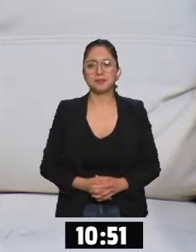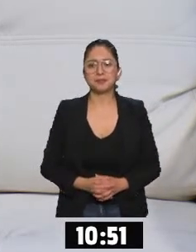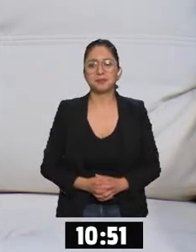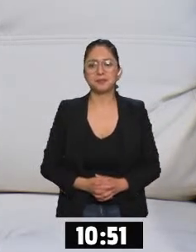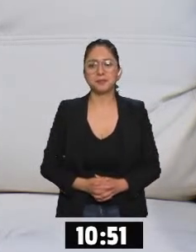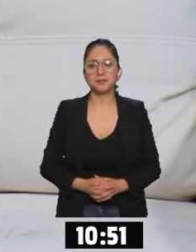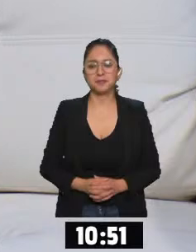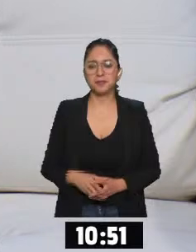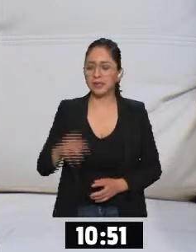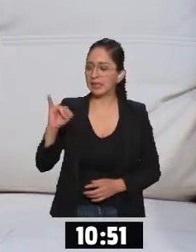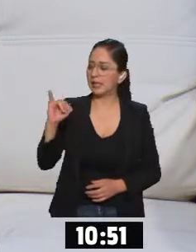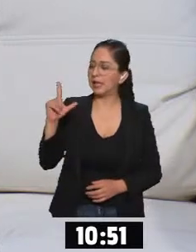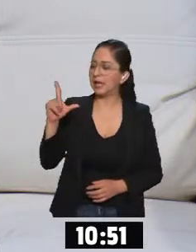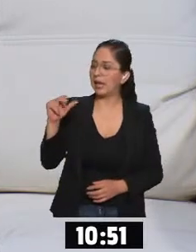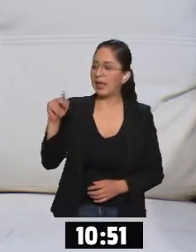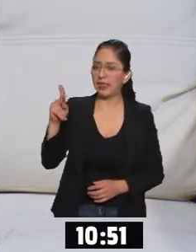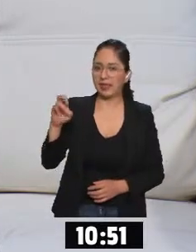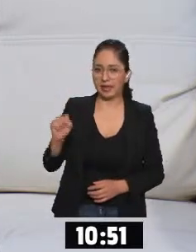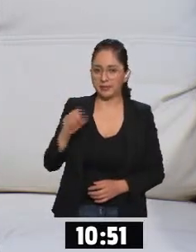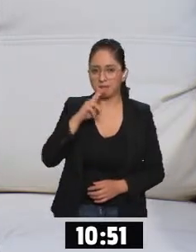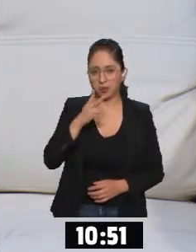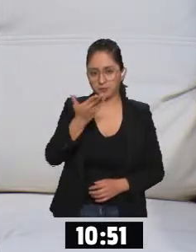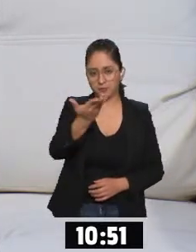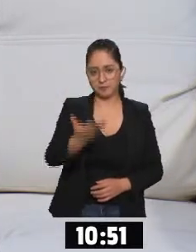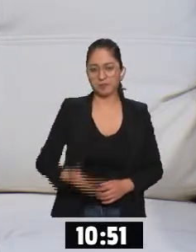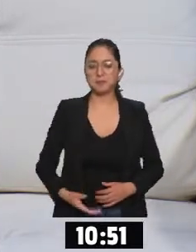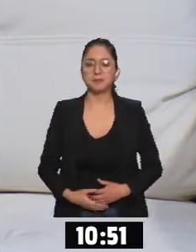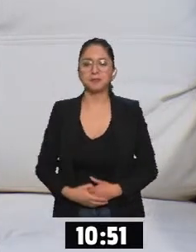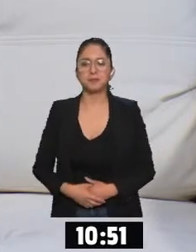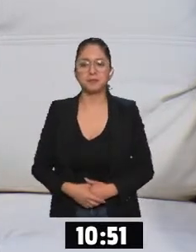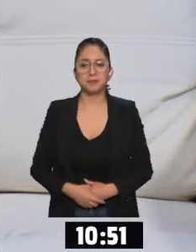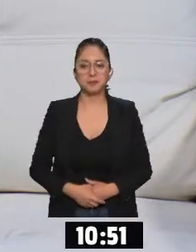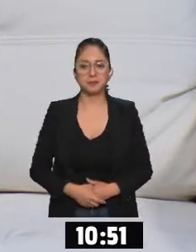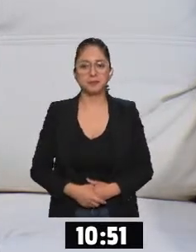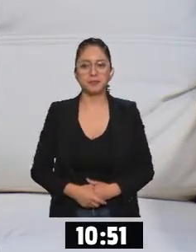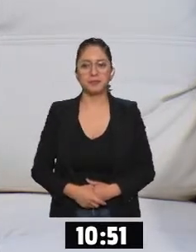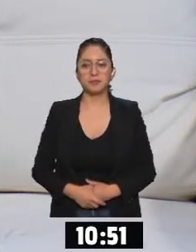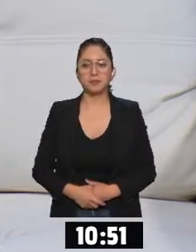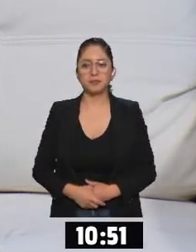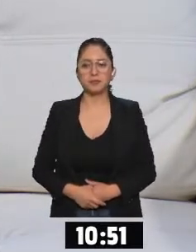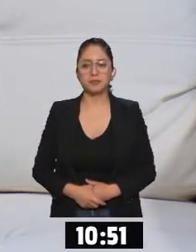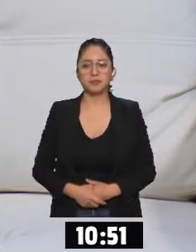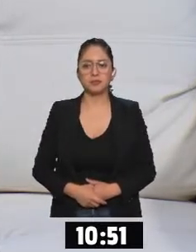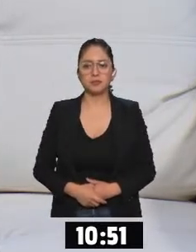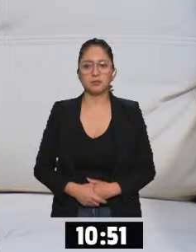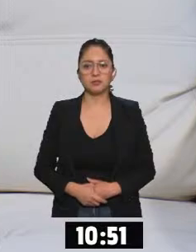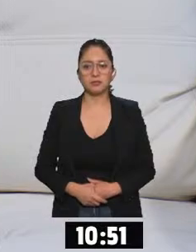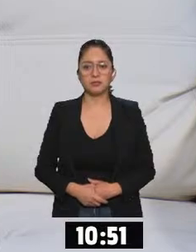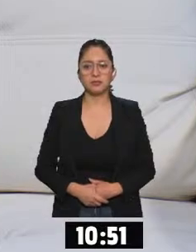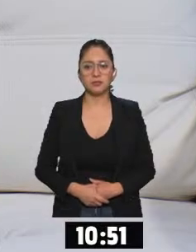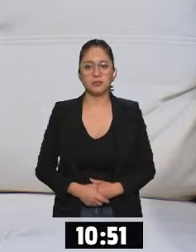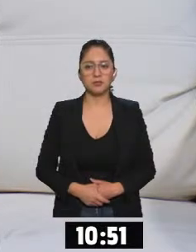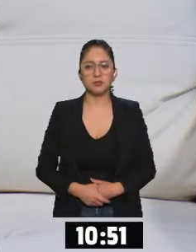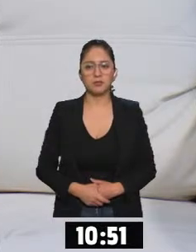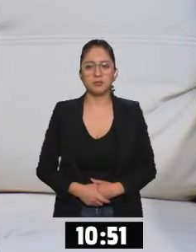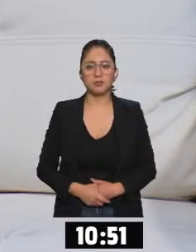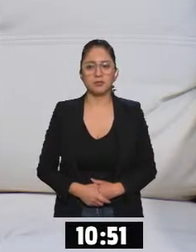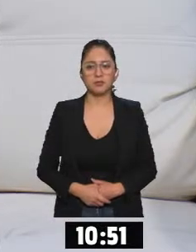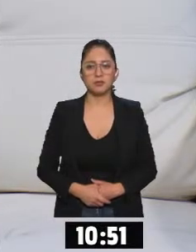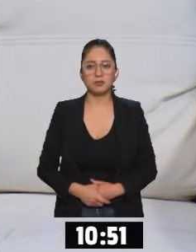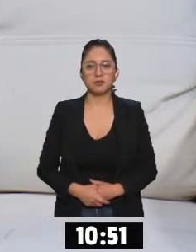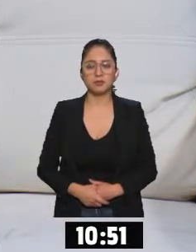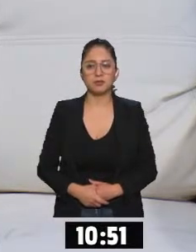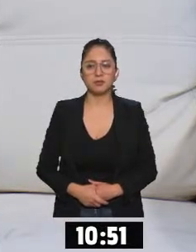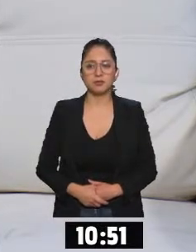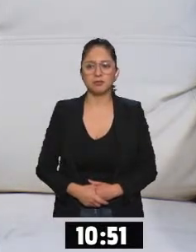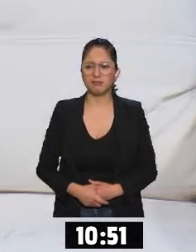diré en neerlandés, que es donde mejor me sale. En u vagenar en kort en vagenar terug met capital por cual.